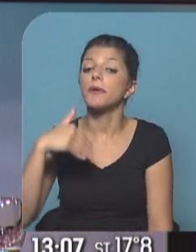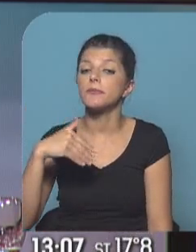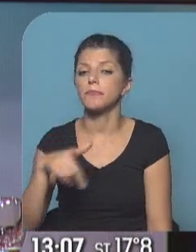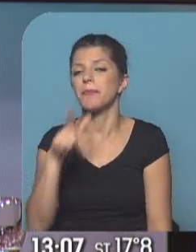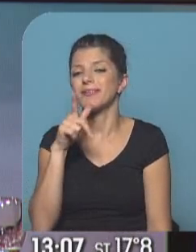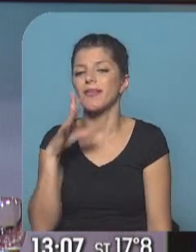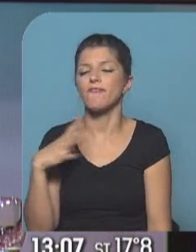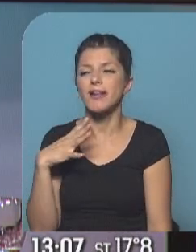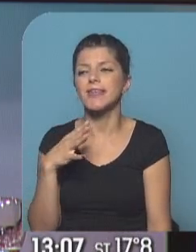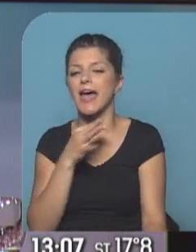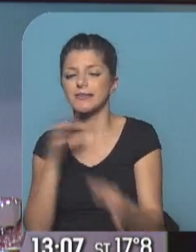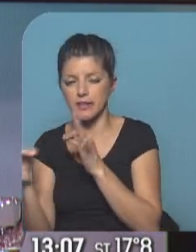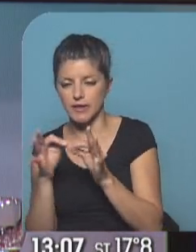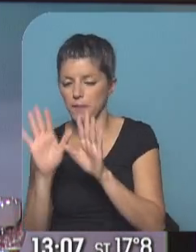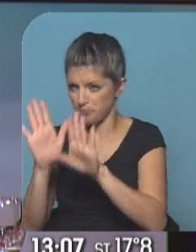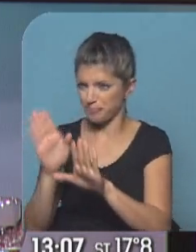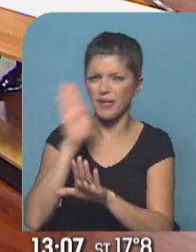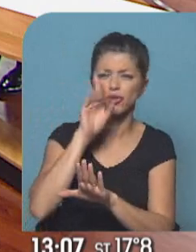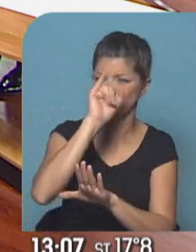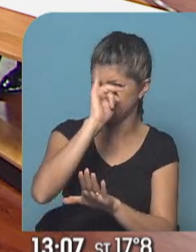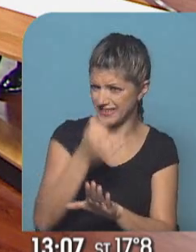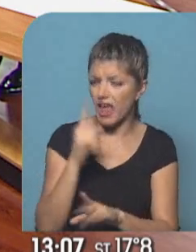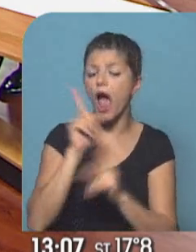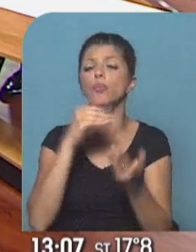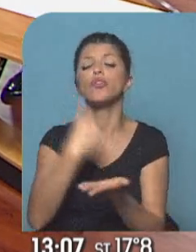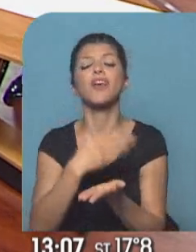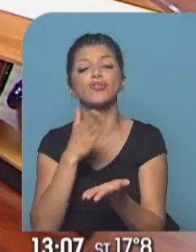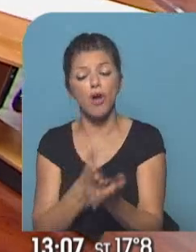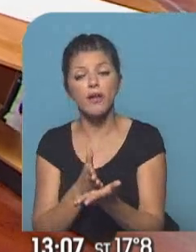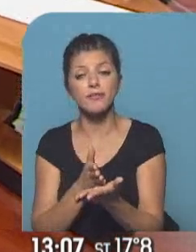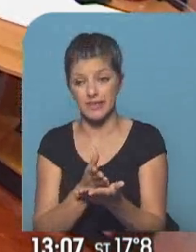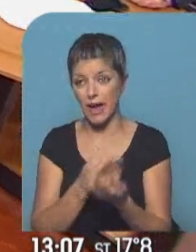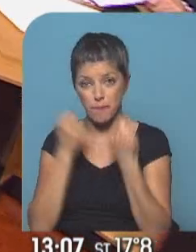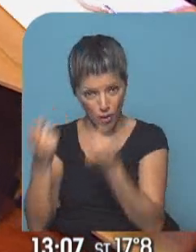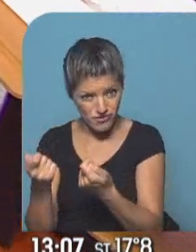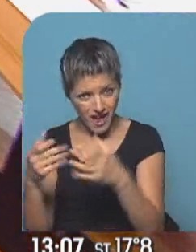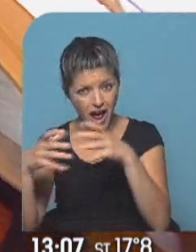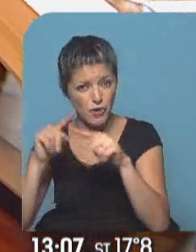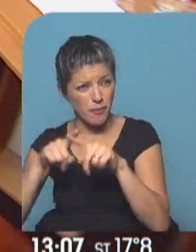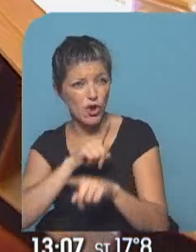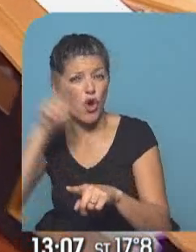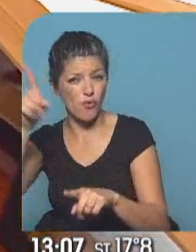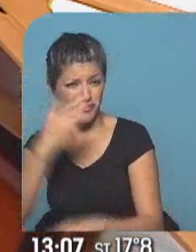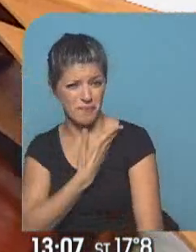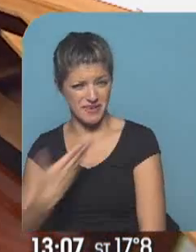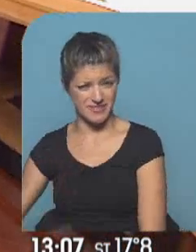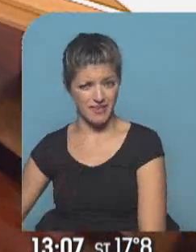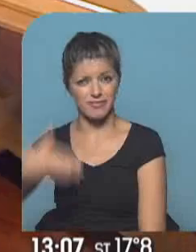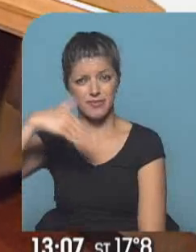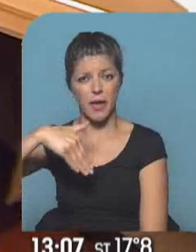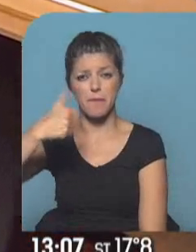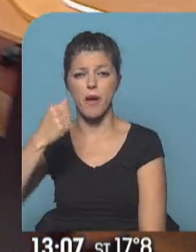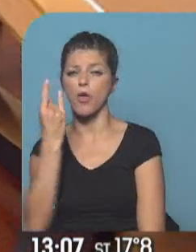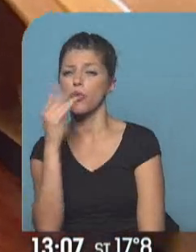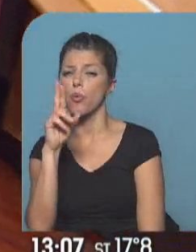Sí, obviamente hay sectores en Estados Unidos y globalmente Estados Unidos apoya a la oposición, pero me parece que hoy Donald Trump no parece